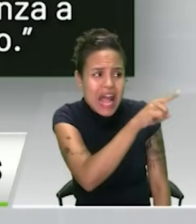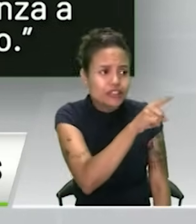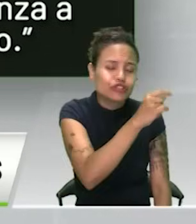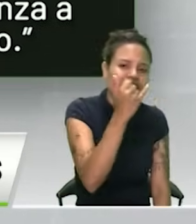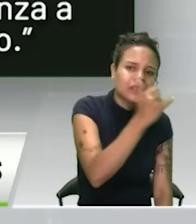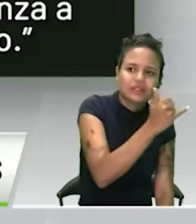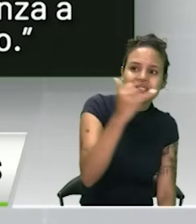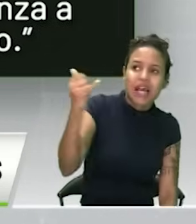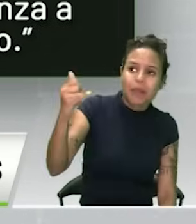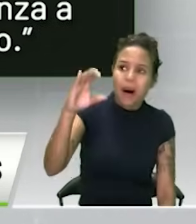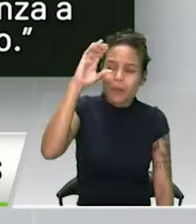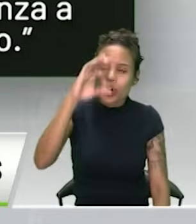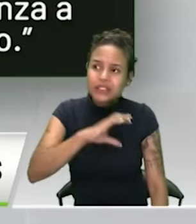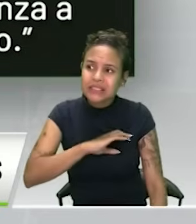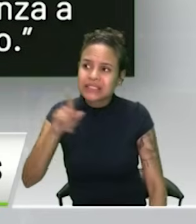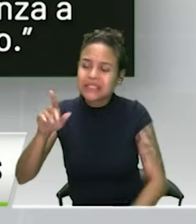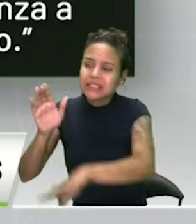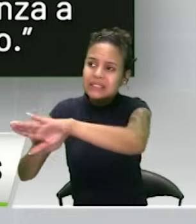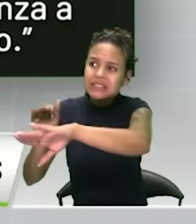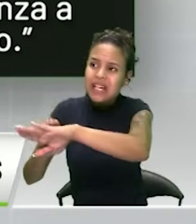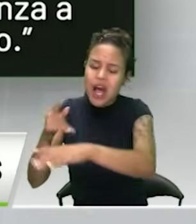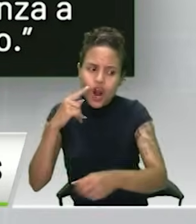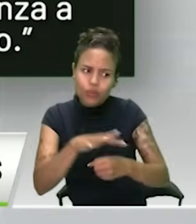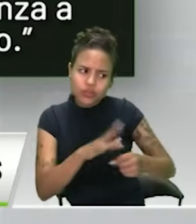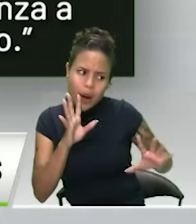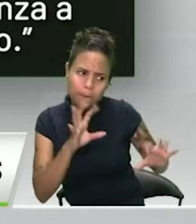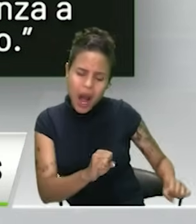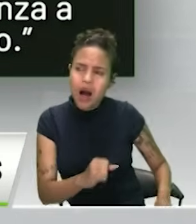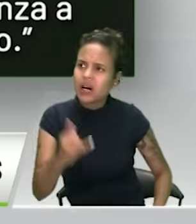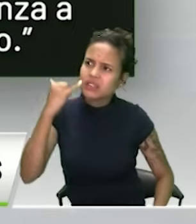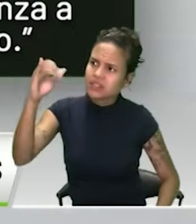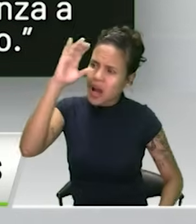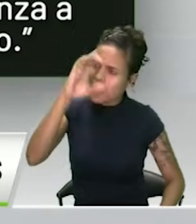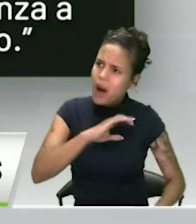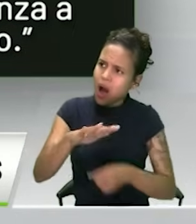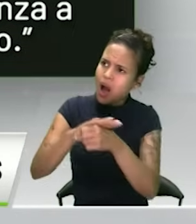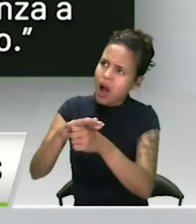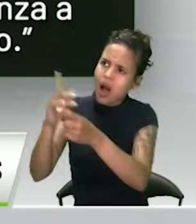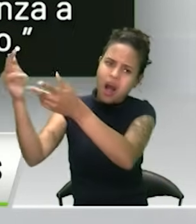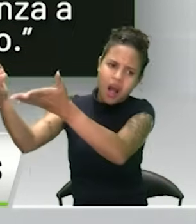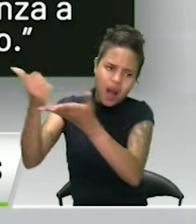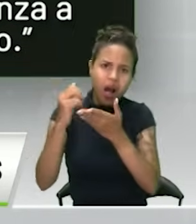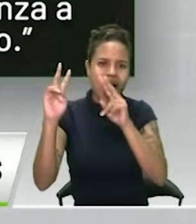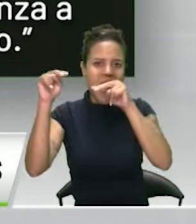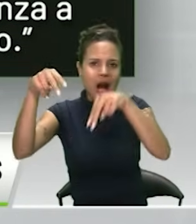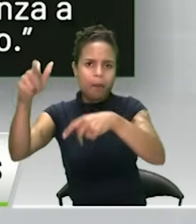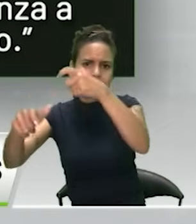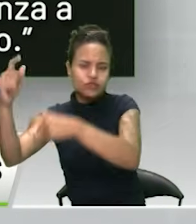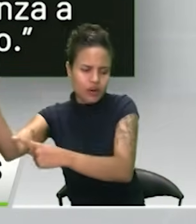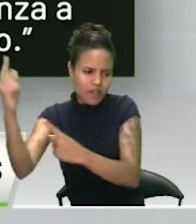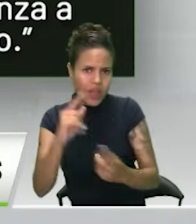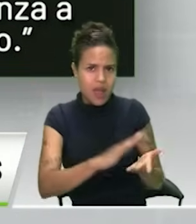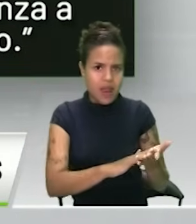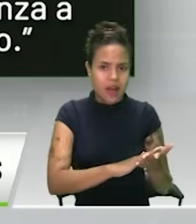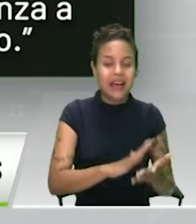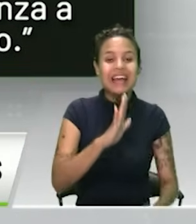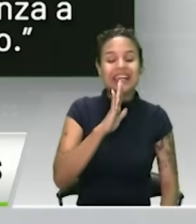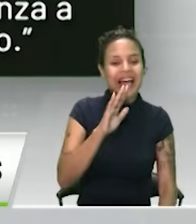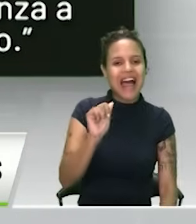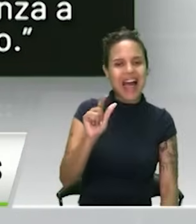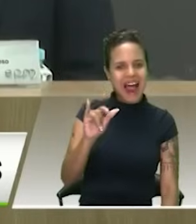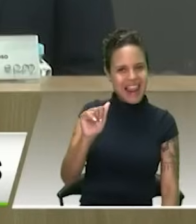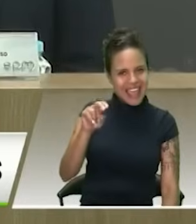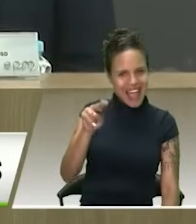percatarse de la situación y facilitaron la labor de las autoridades. dijo la alianza a través de un